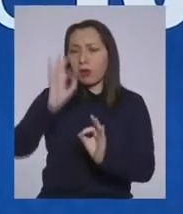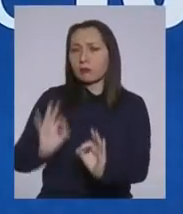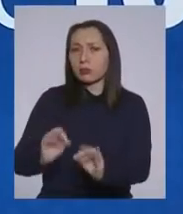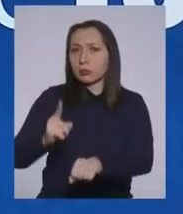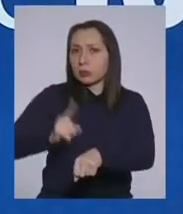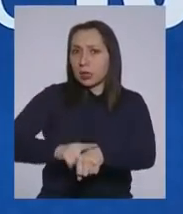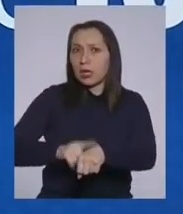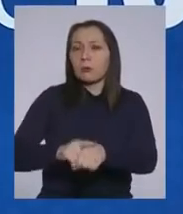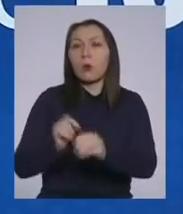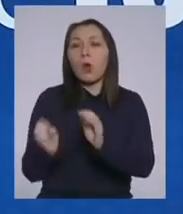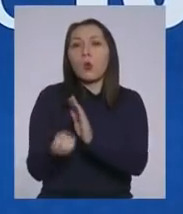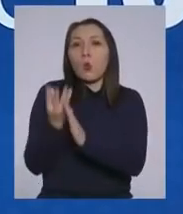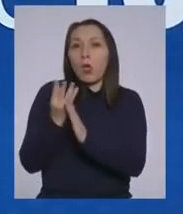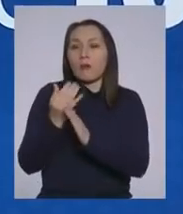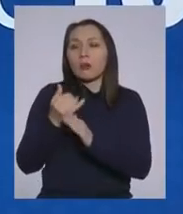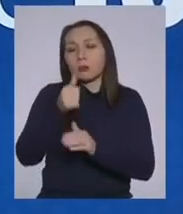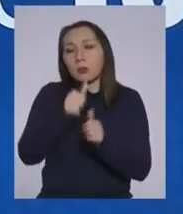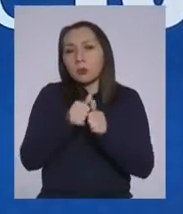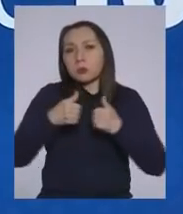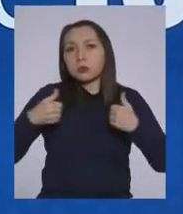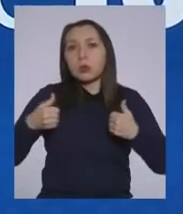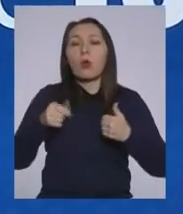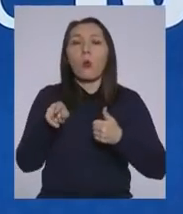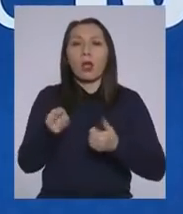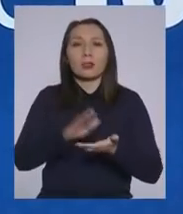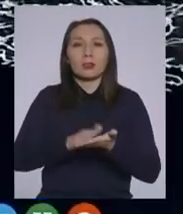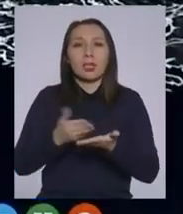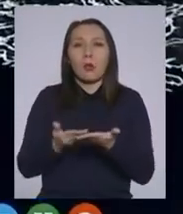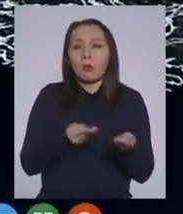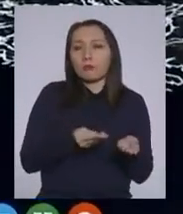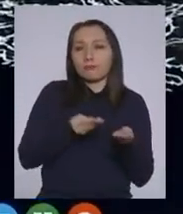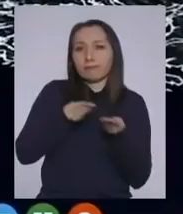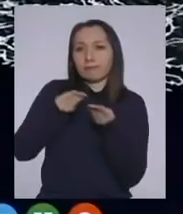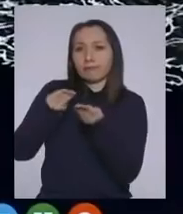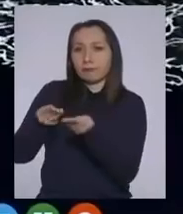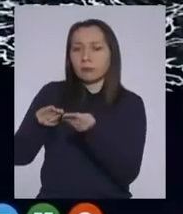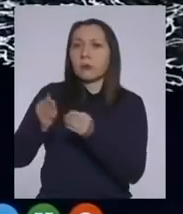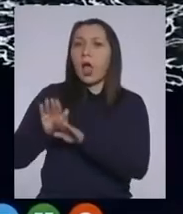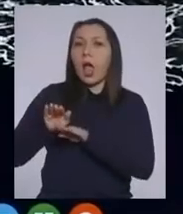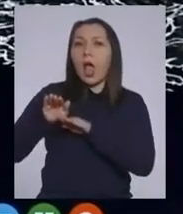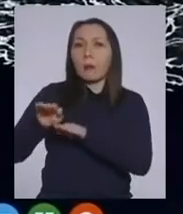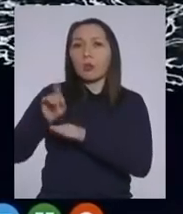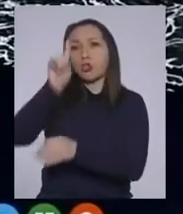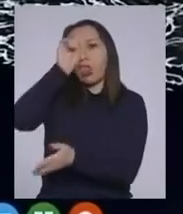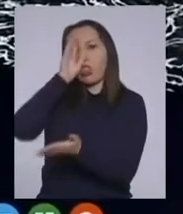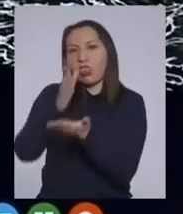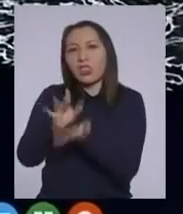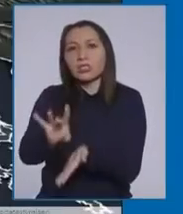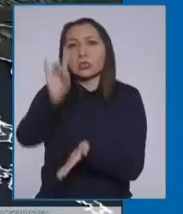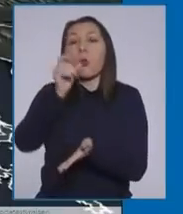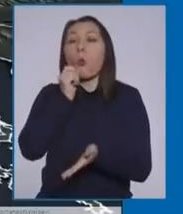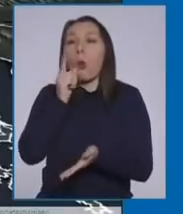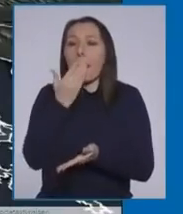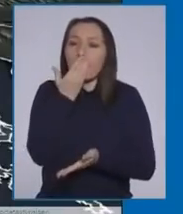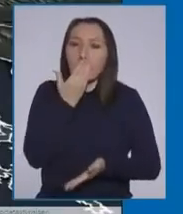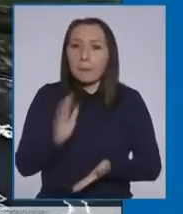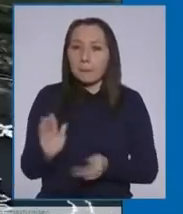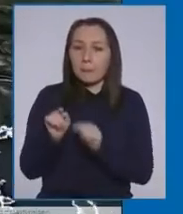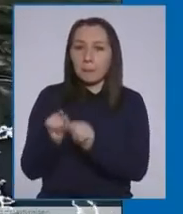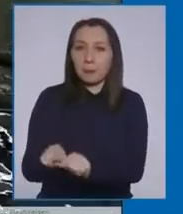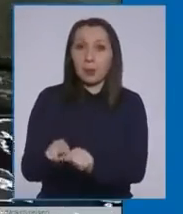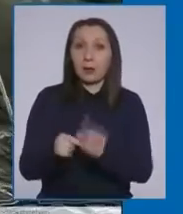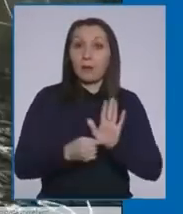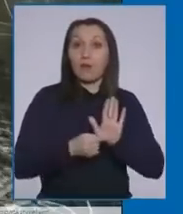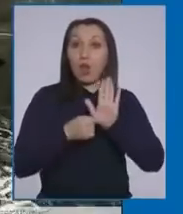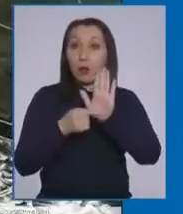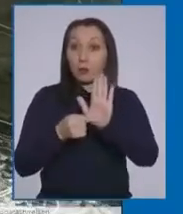y actualizada posible a las autoridades del sector salud, con el objeto de ser un instrumento de apoyo para la toma de decisiones. Este